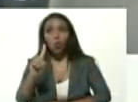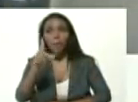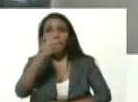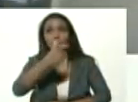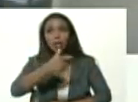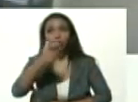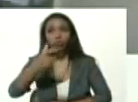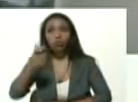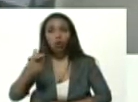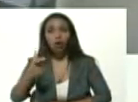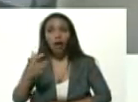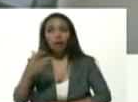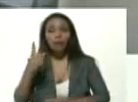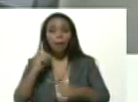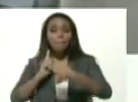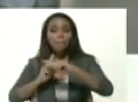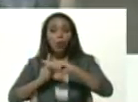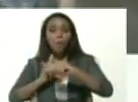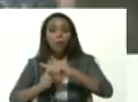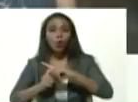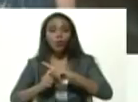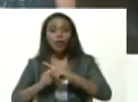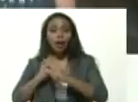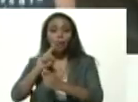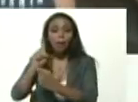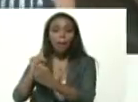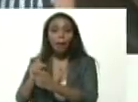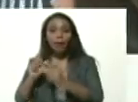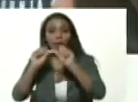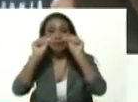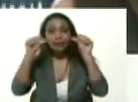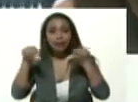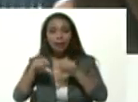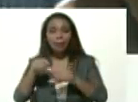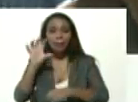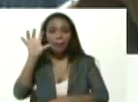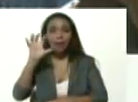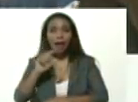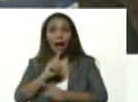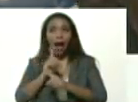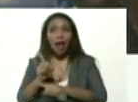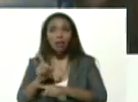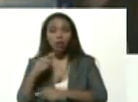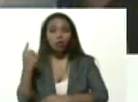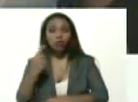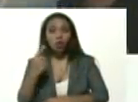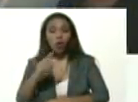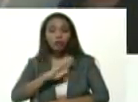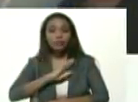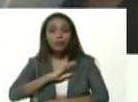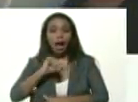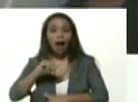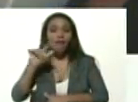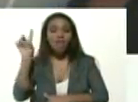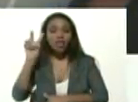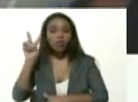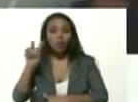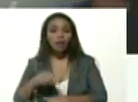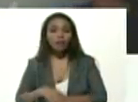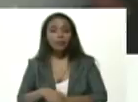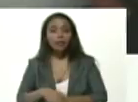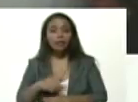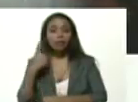casos detectados a través de la encuesta del sistema Patria. Eso solo lo tenemos en Venezuela. Y debemos